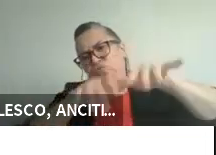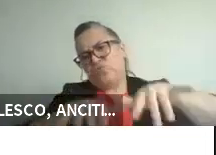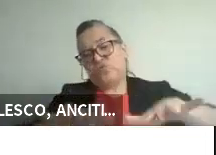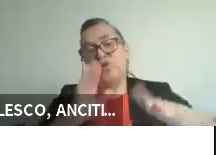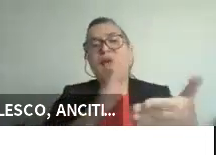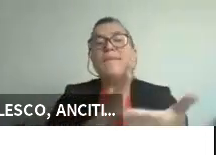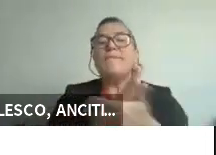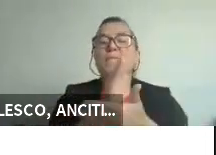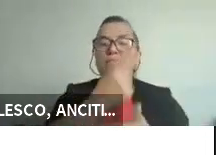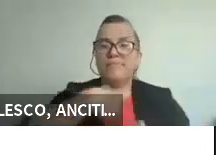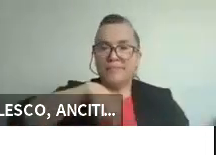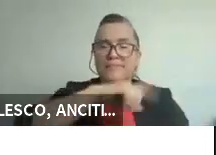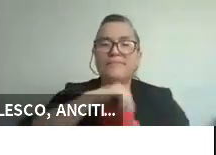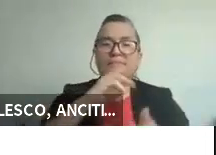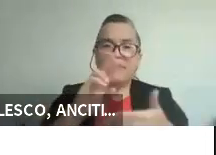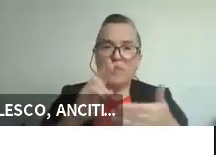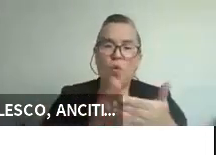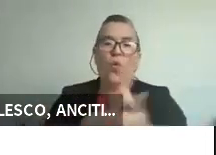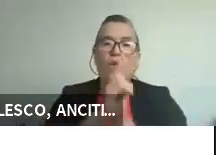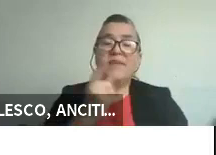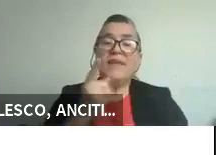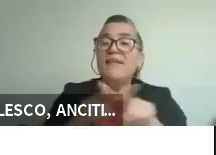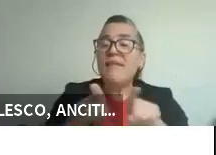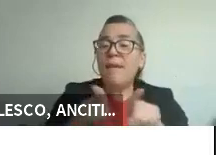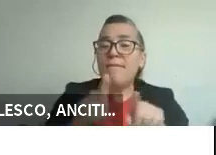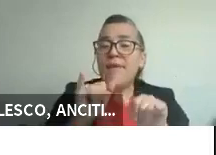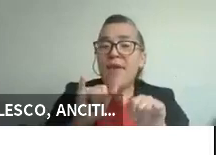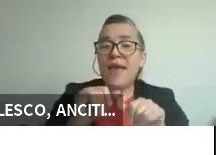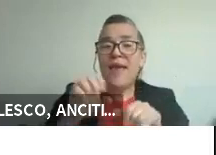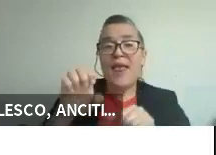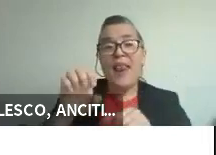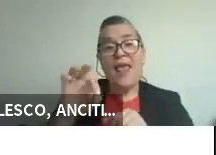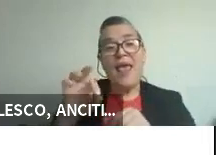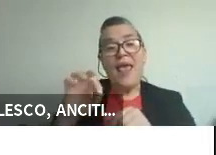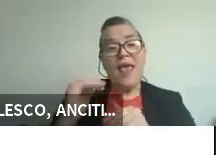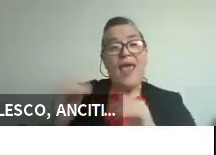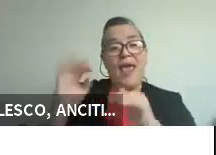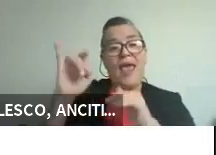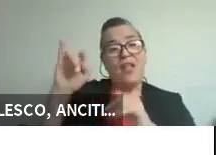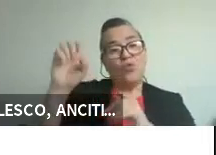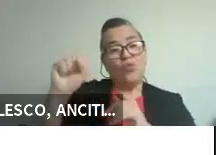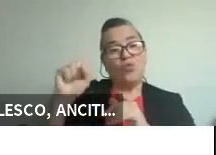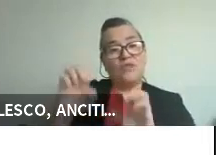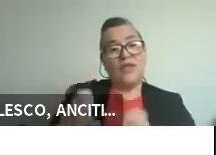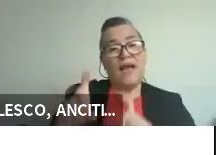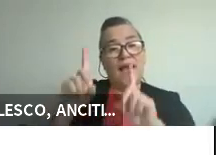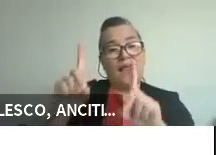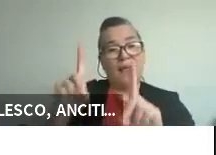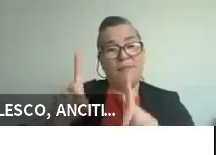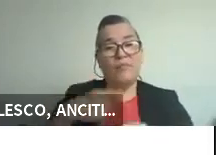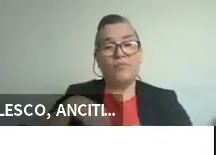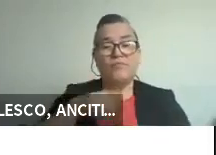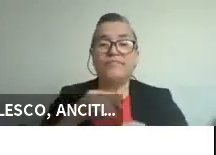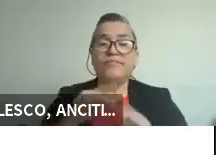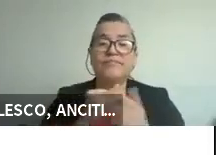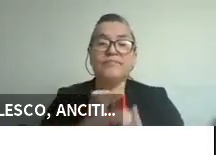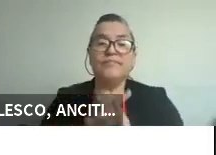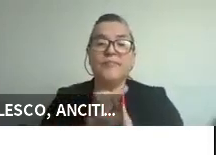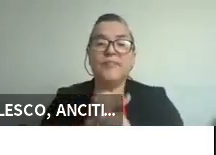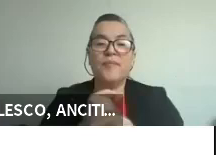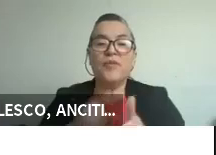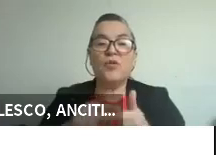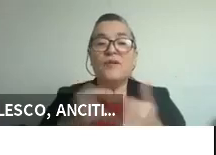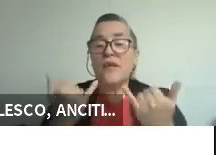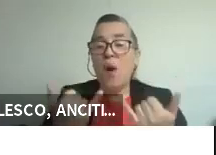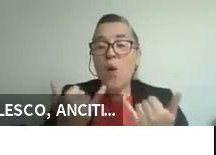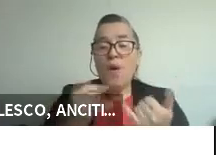verdad esto transformó muchísimo también electos académicos de nuestras instituciones hoy en referencia a continuación a la